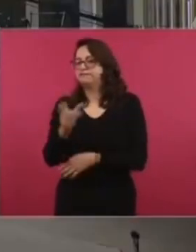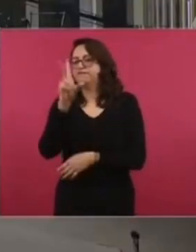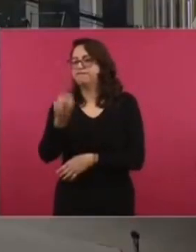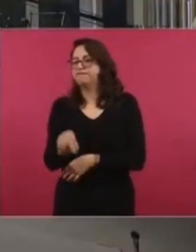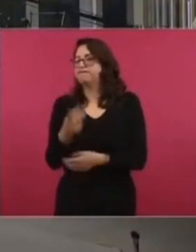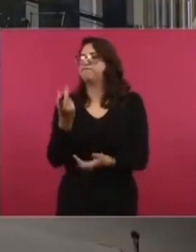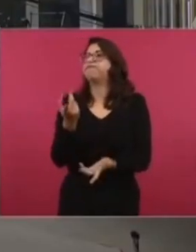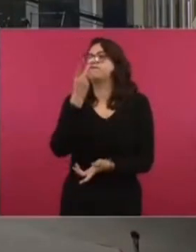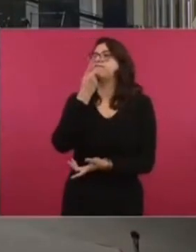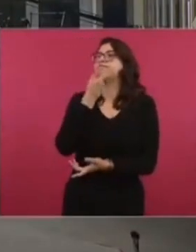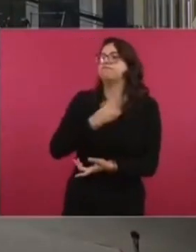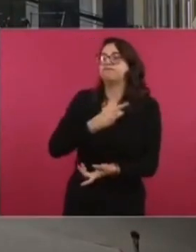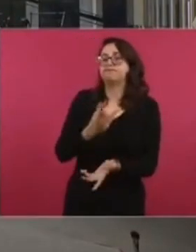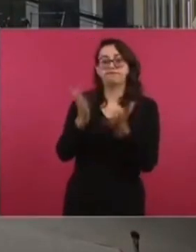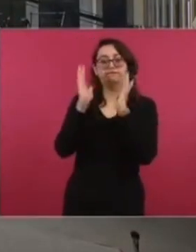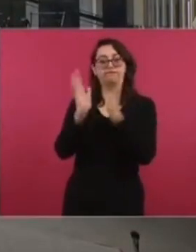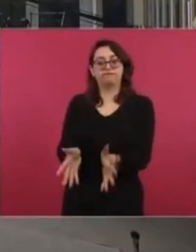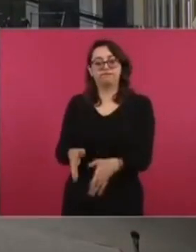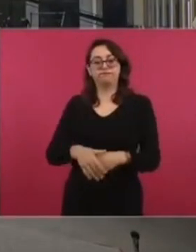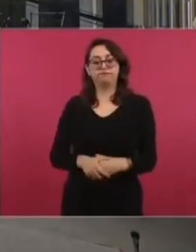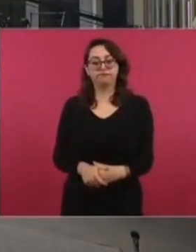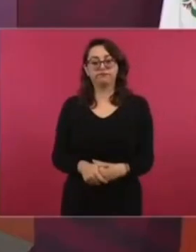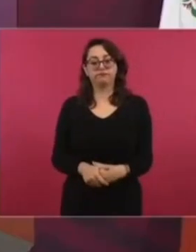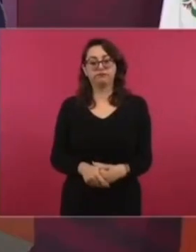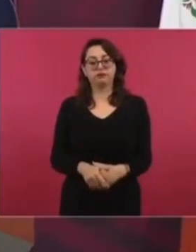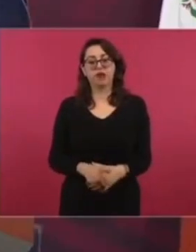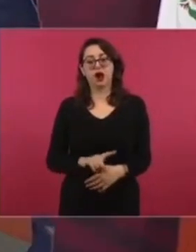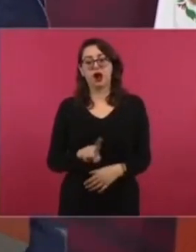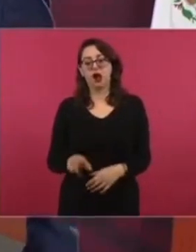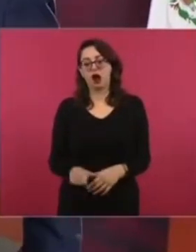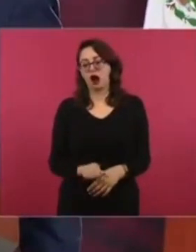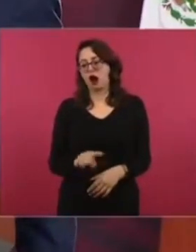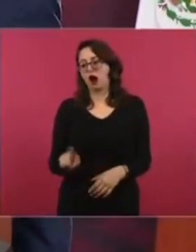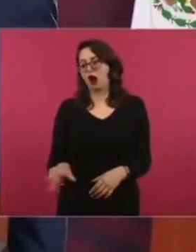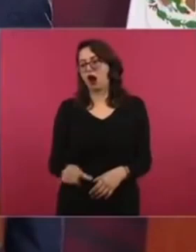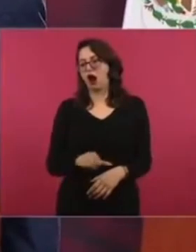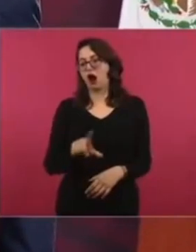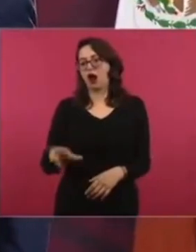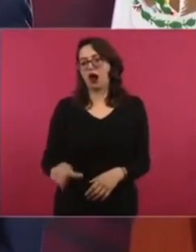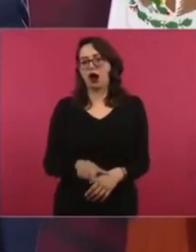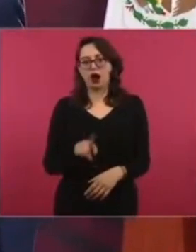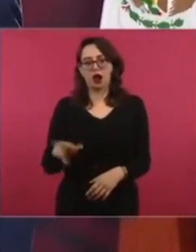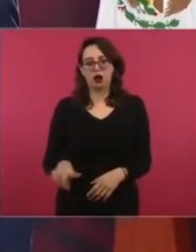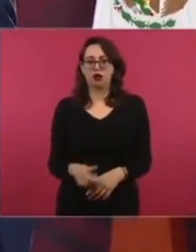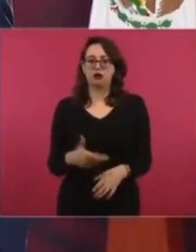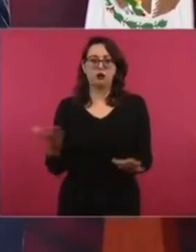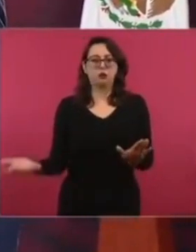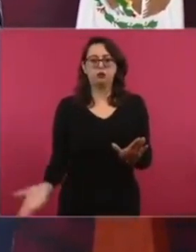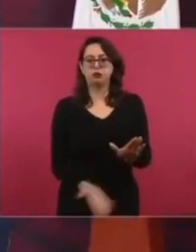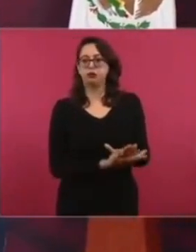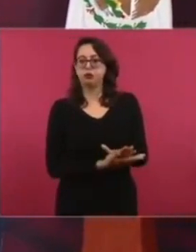ley pero no mantener ahí guardado archivado